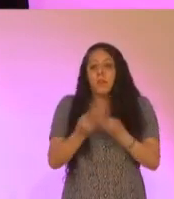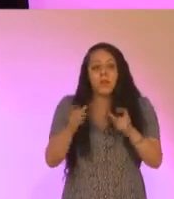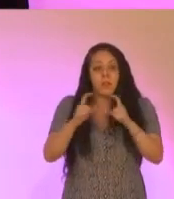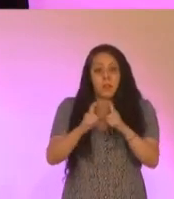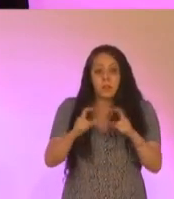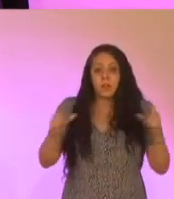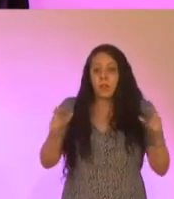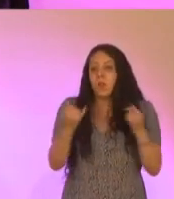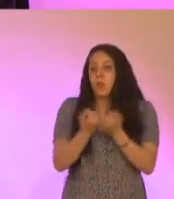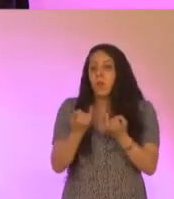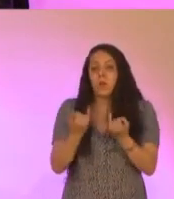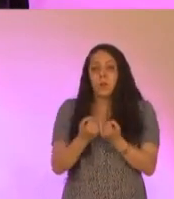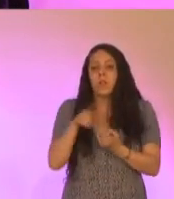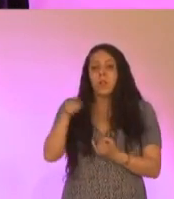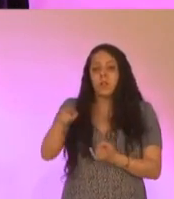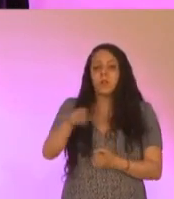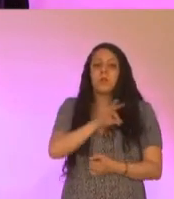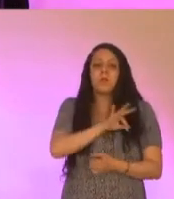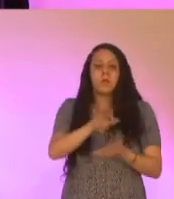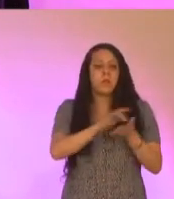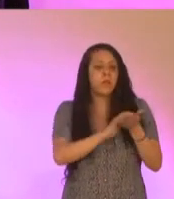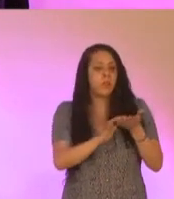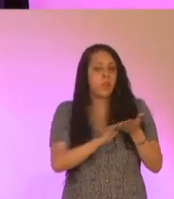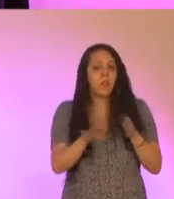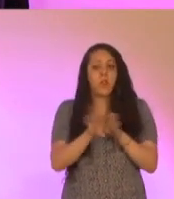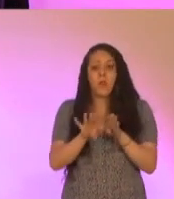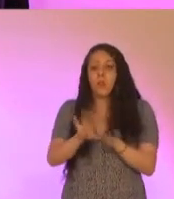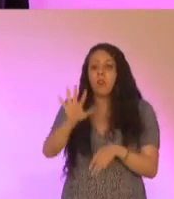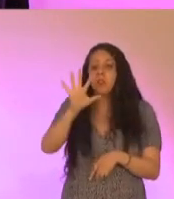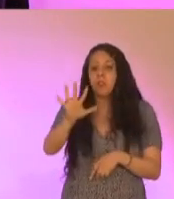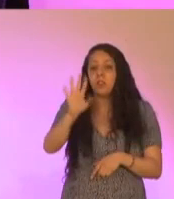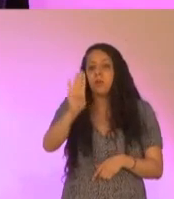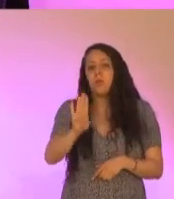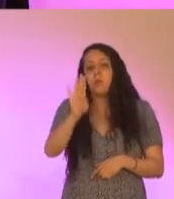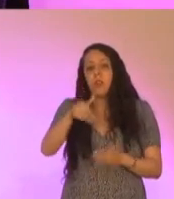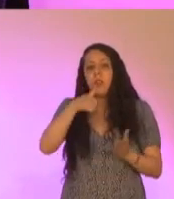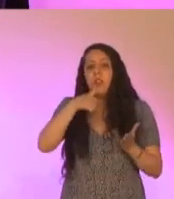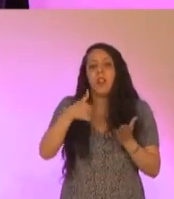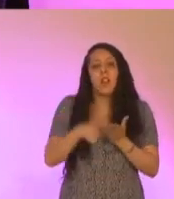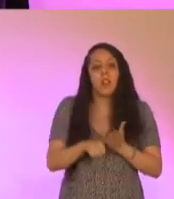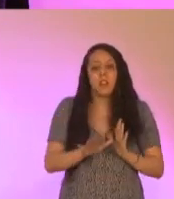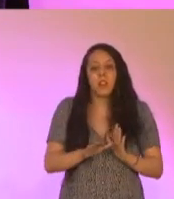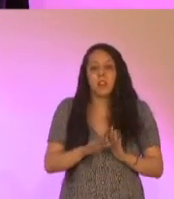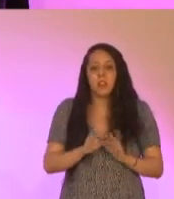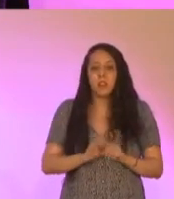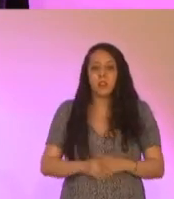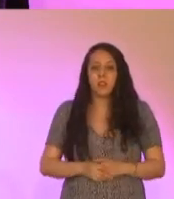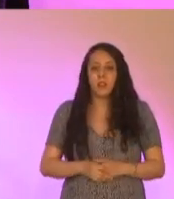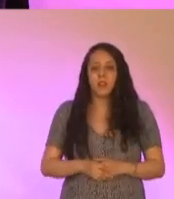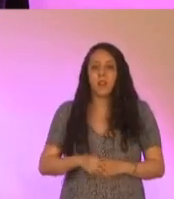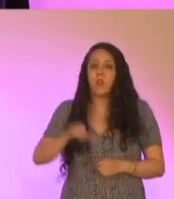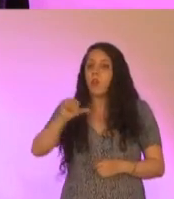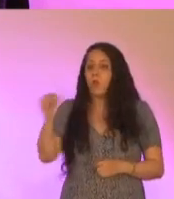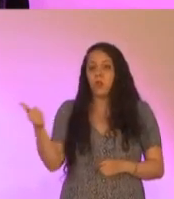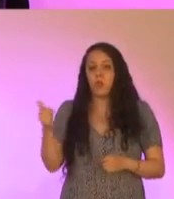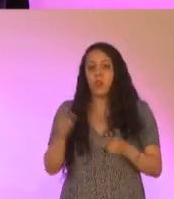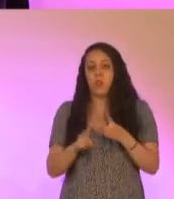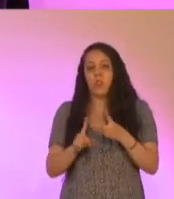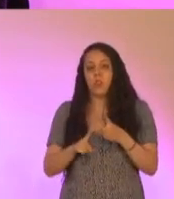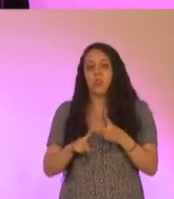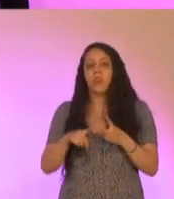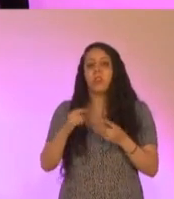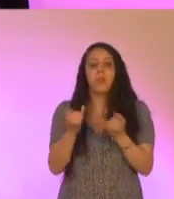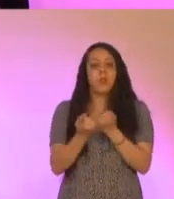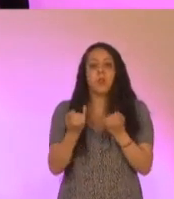me gusta mucho porque son tal cual cinco como postales digamos otros protagonistas o